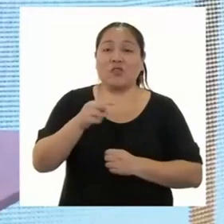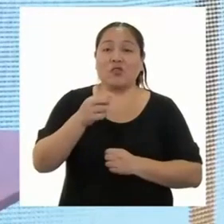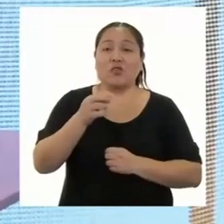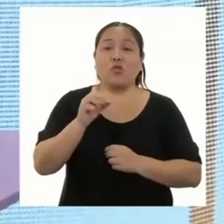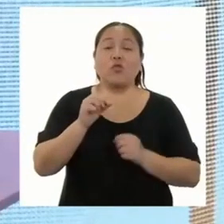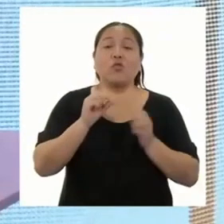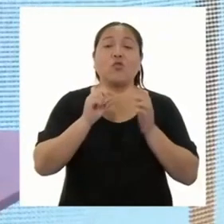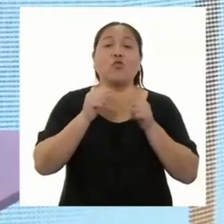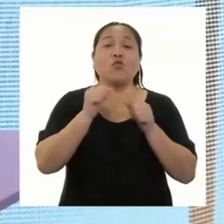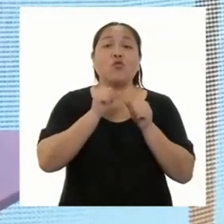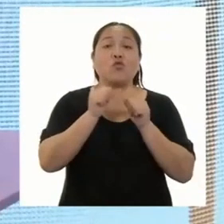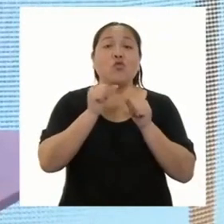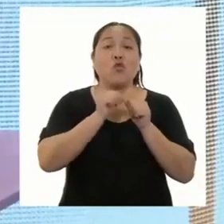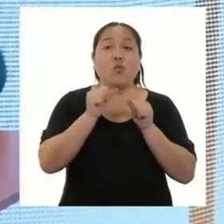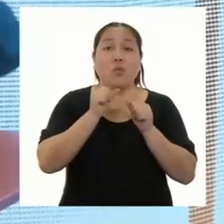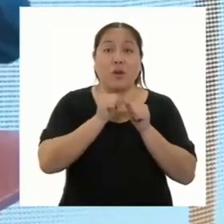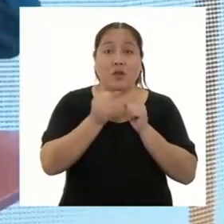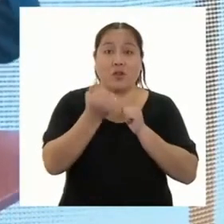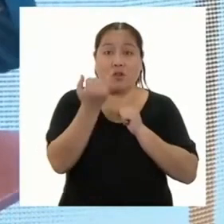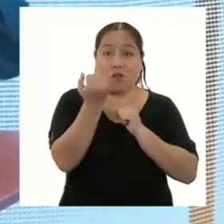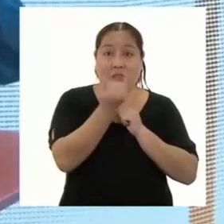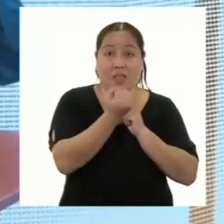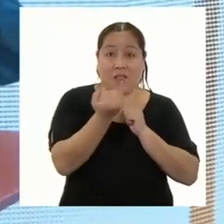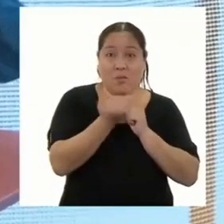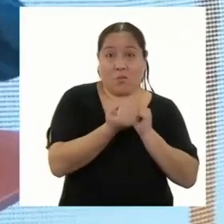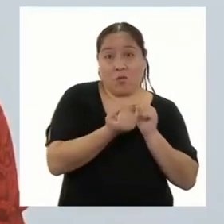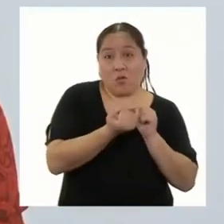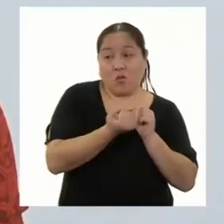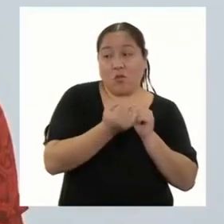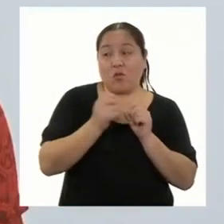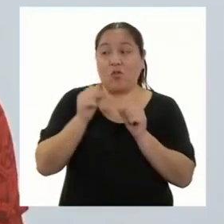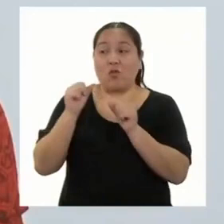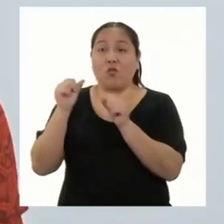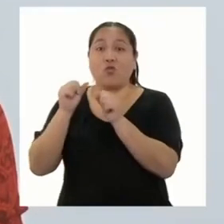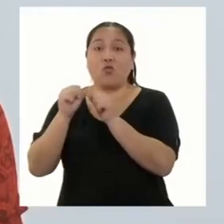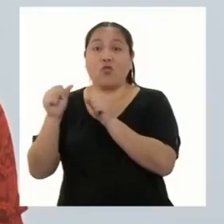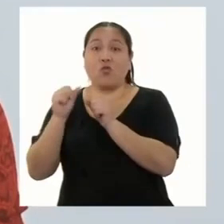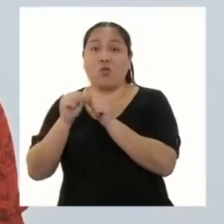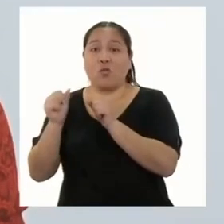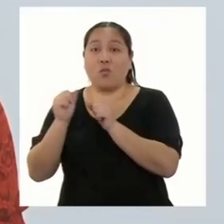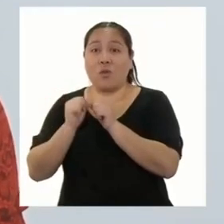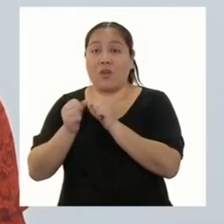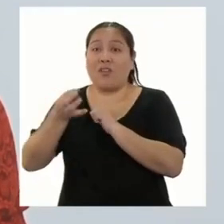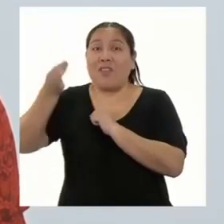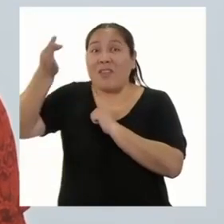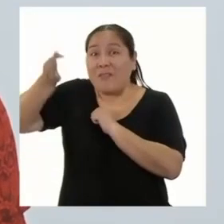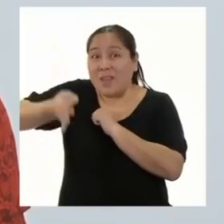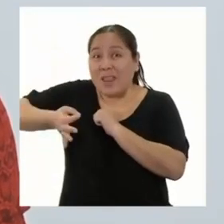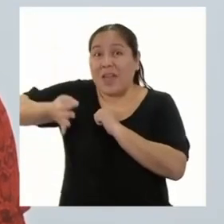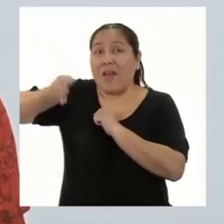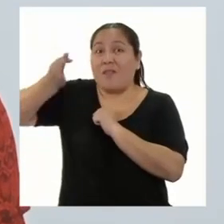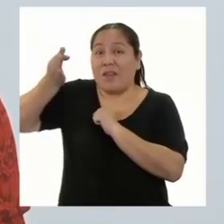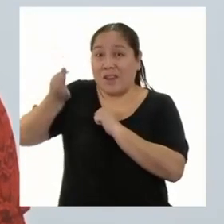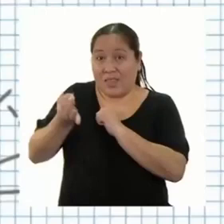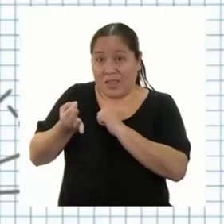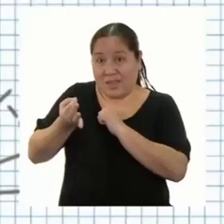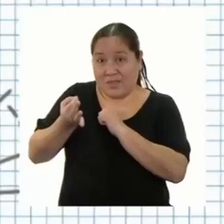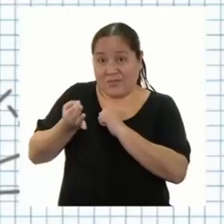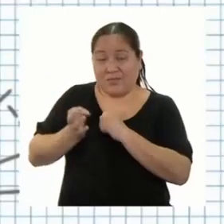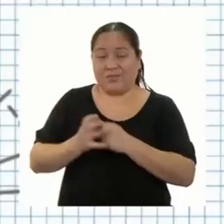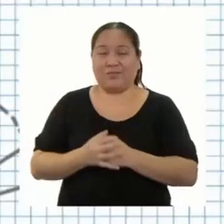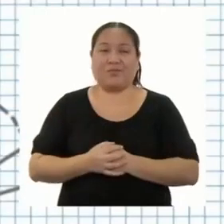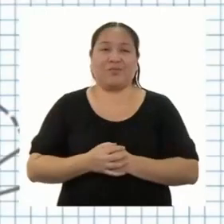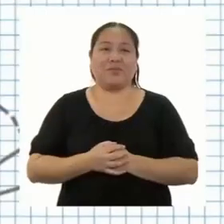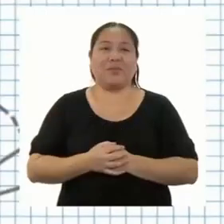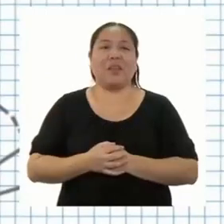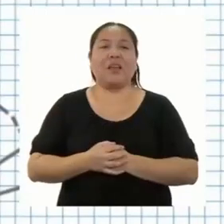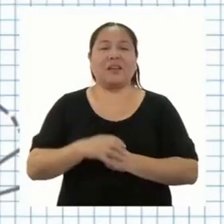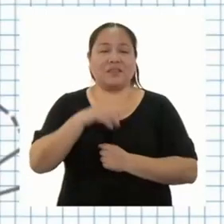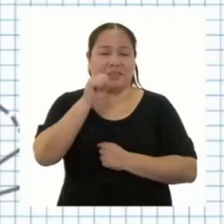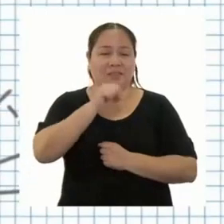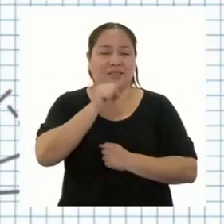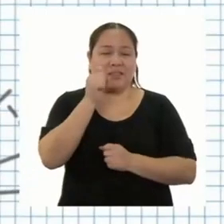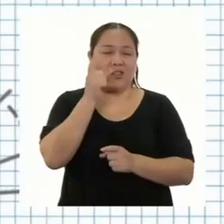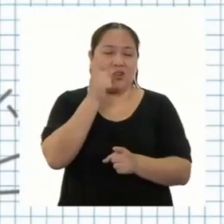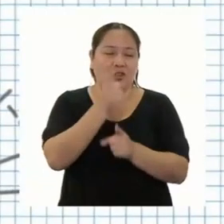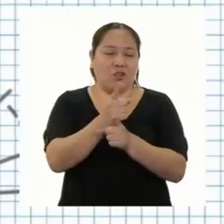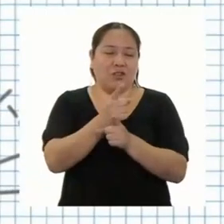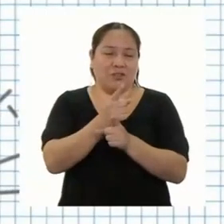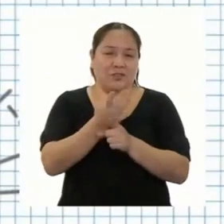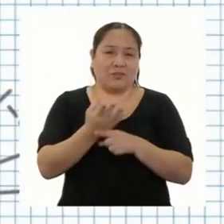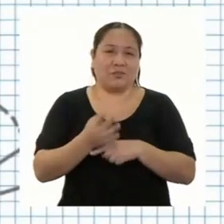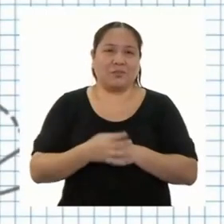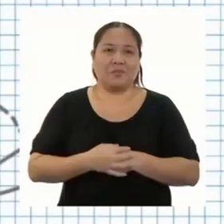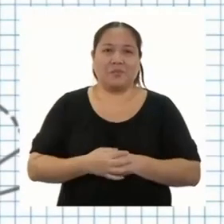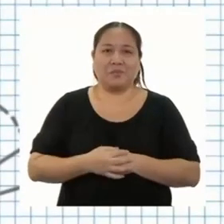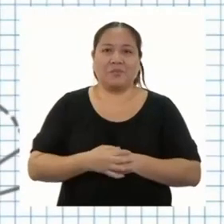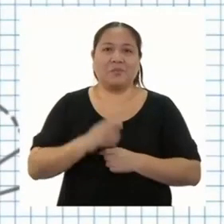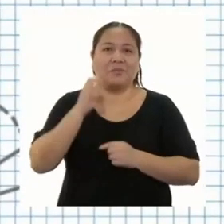del dibujo y hay un valor en la realidad, por así decirlo. Sí,